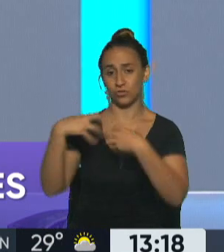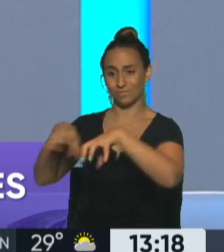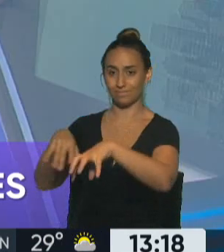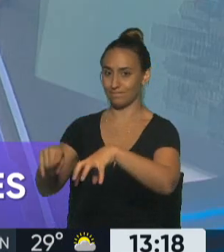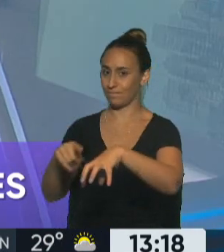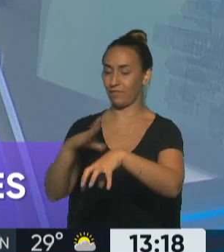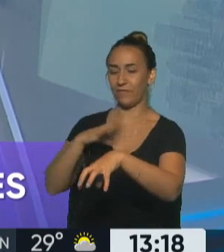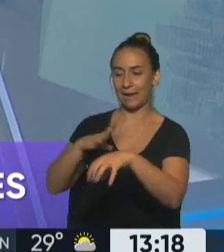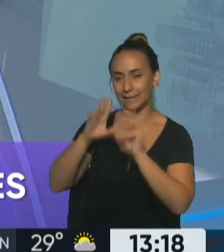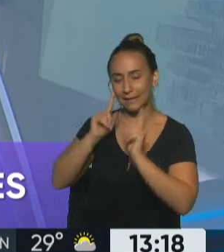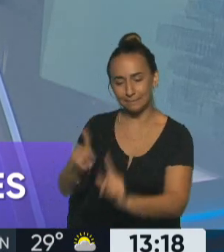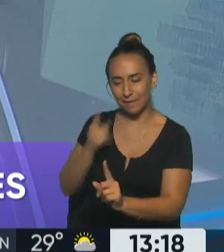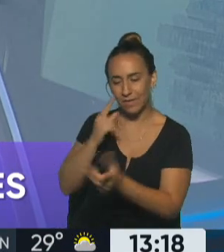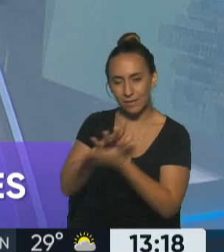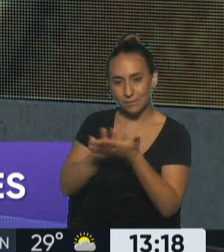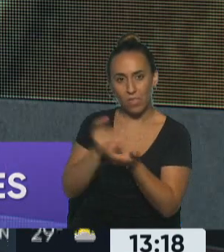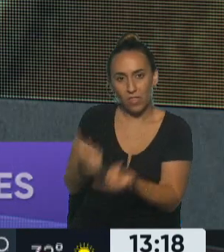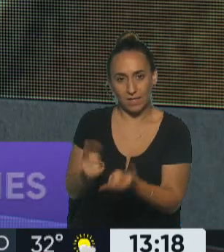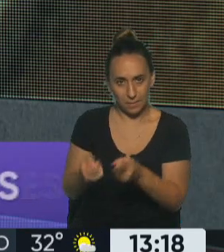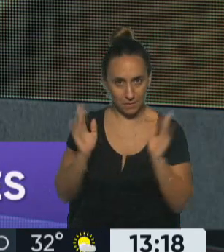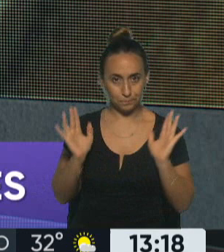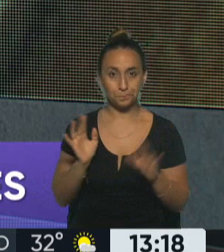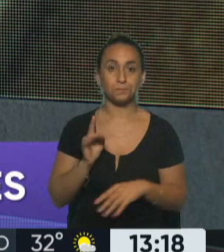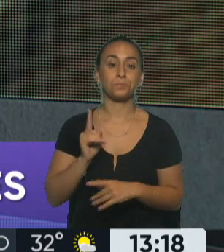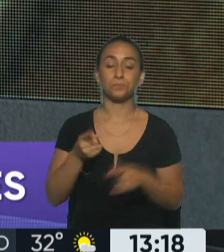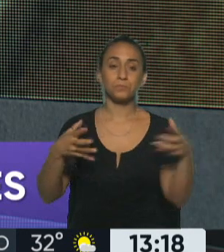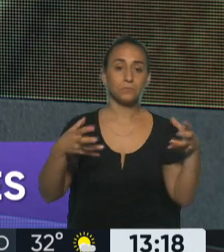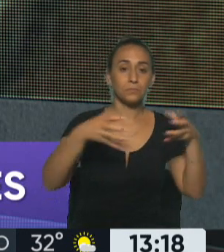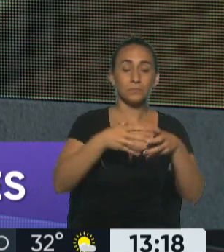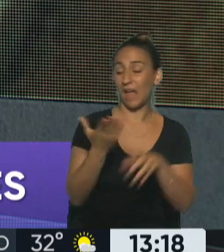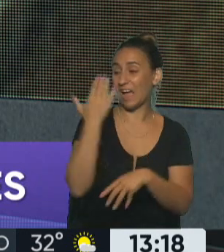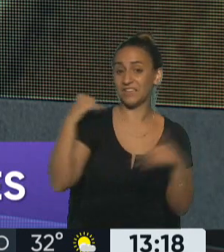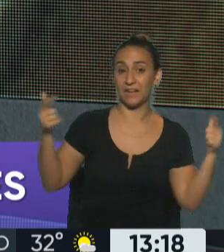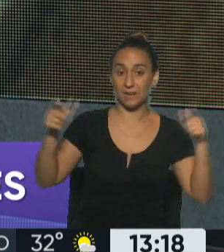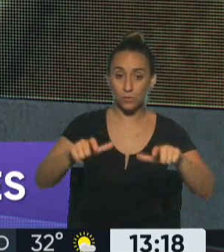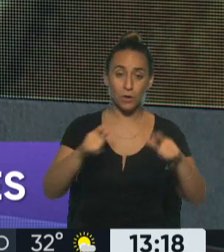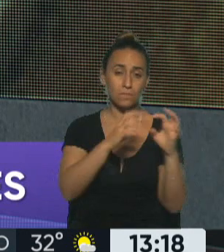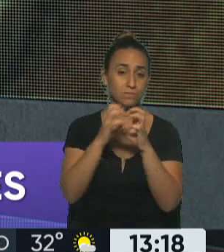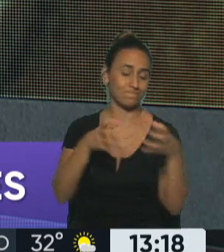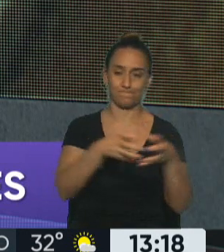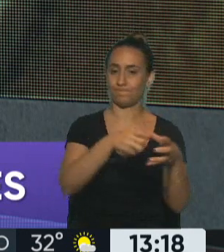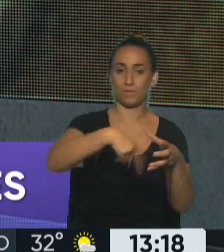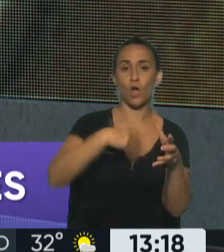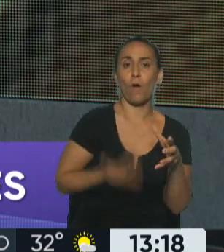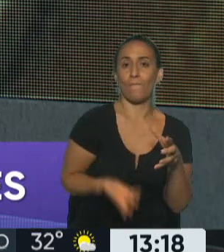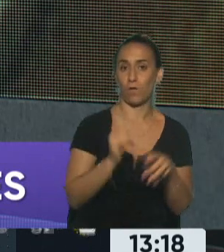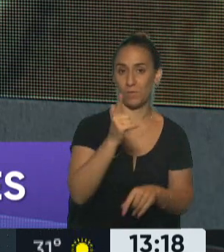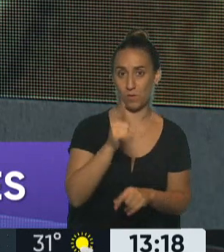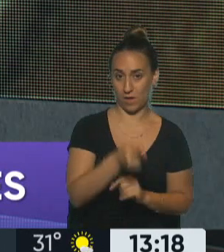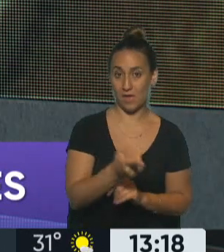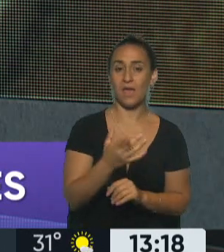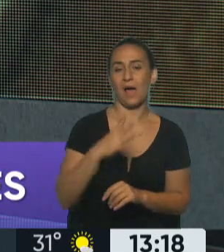enlace bueno decíamos rul de todos modos que la mesa de enlace no se fue conforme de esta reunión en principio Hay algún acuerdo para seguir